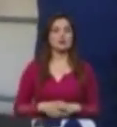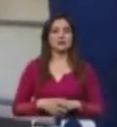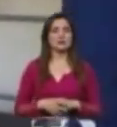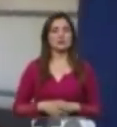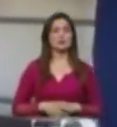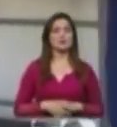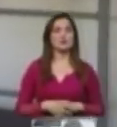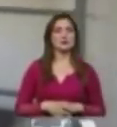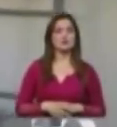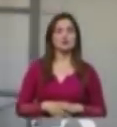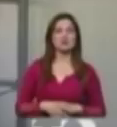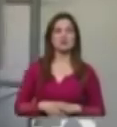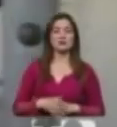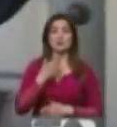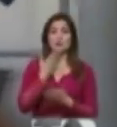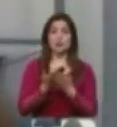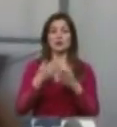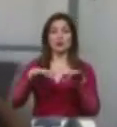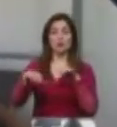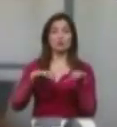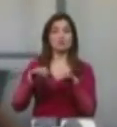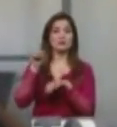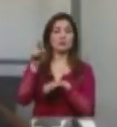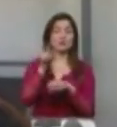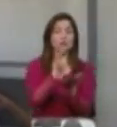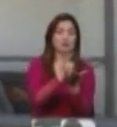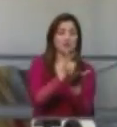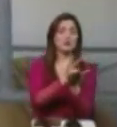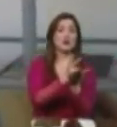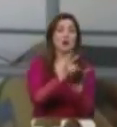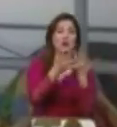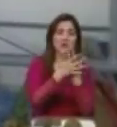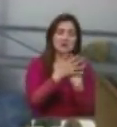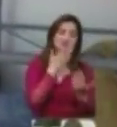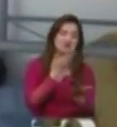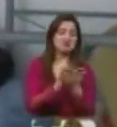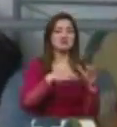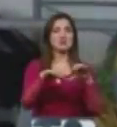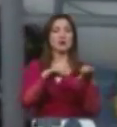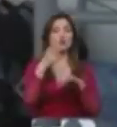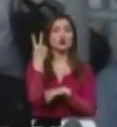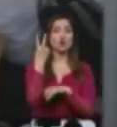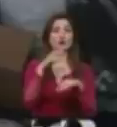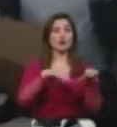les agradecemos a los coordinadores de ahí, de los que están ahí en el terminal, en Carcelén. Rubén y